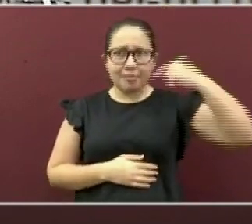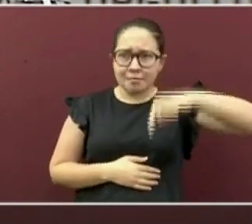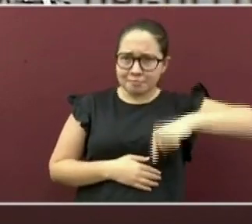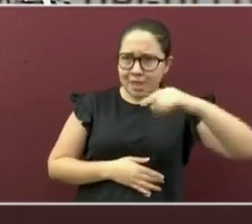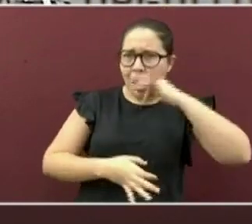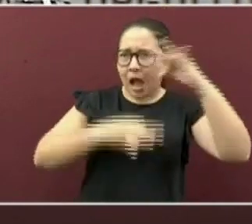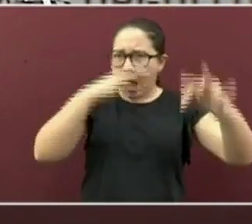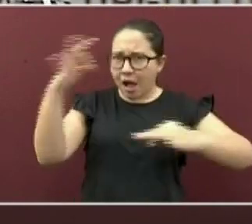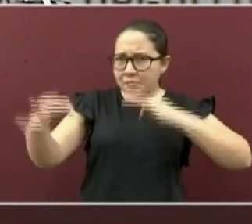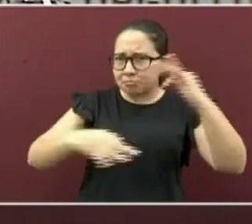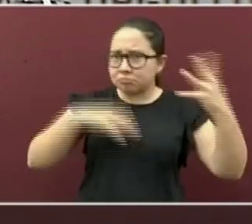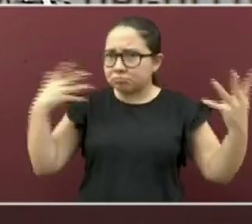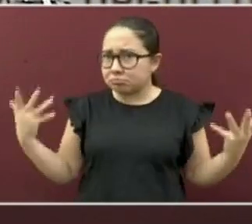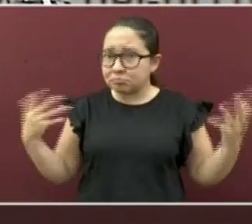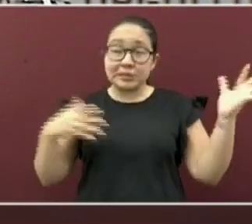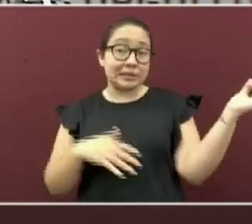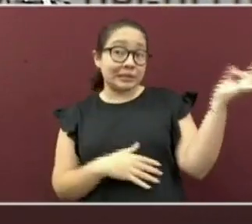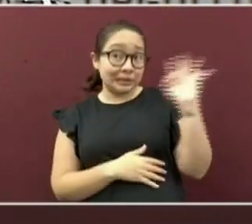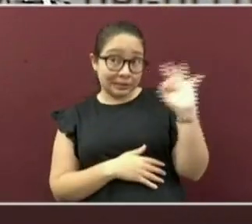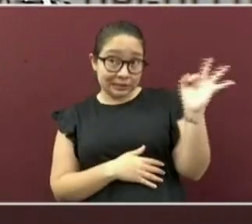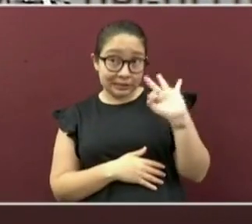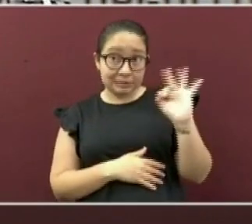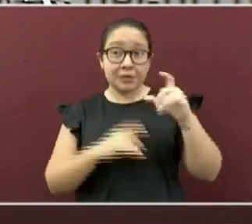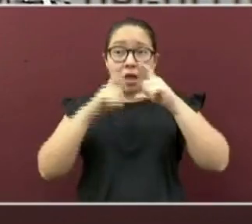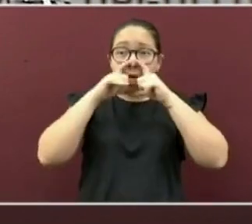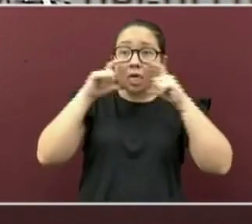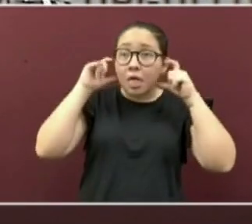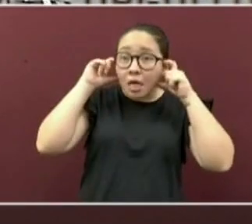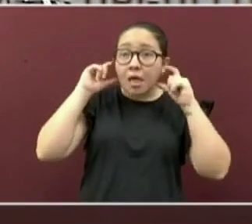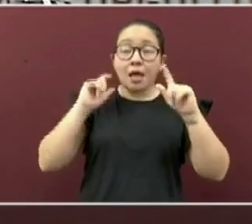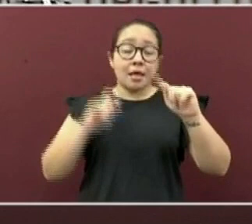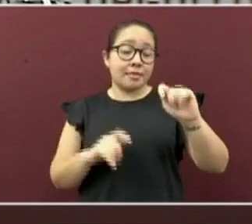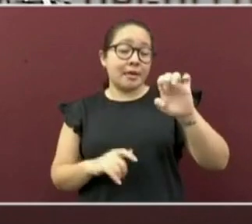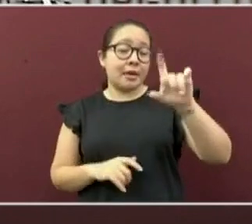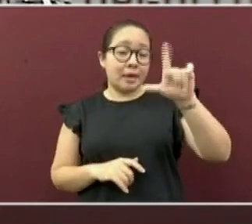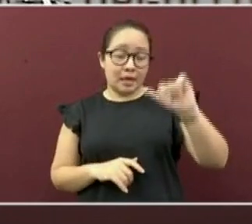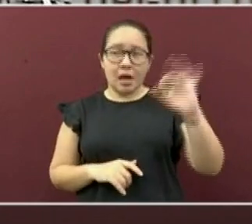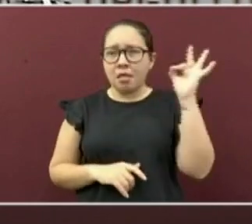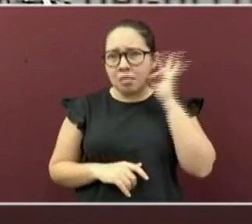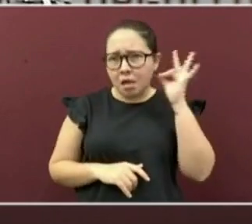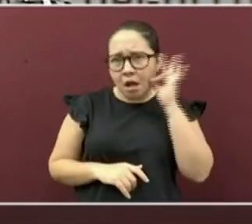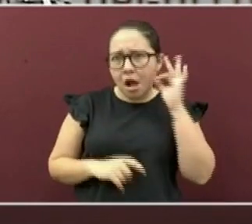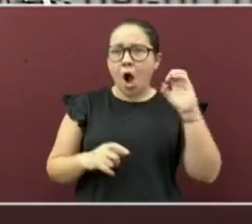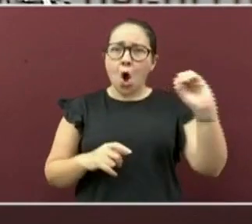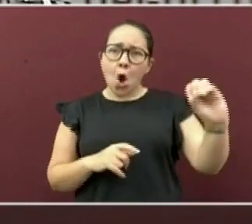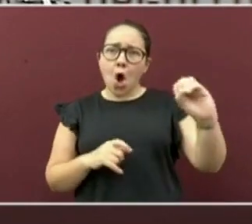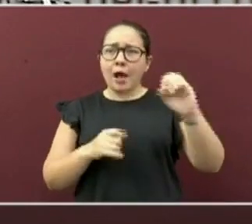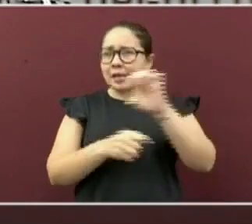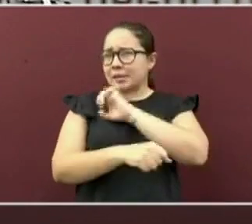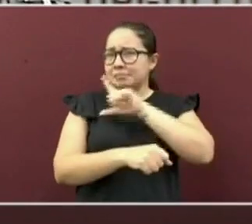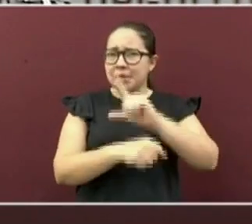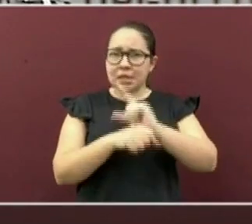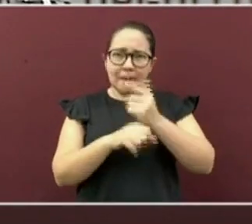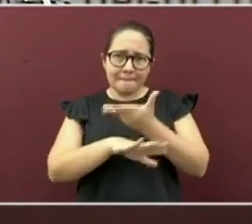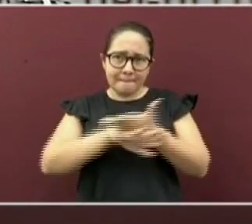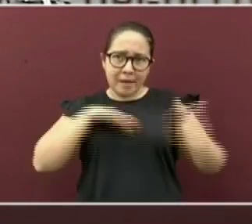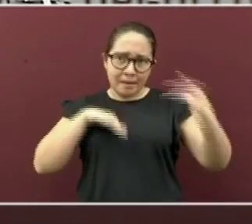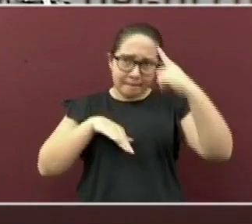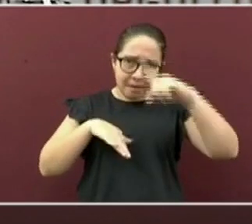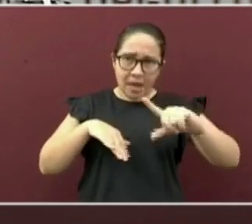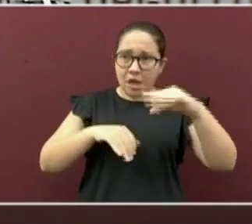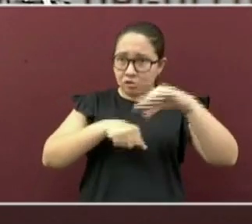espacio, puede ser de tela o grado médico. Cualquiera que usted decida usar,